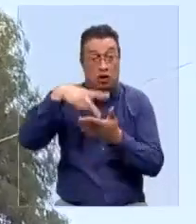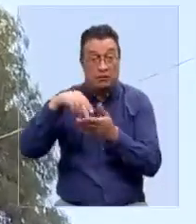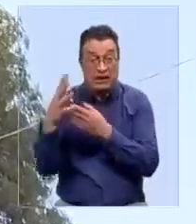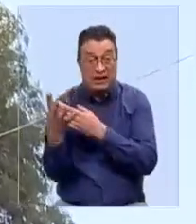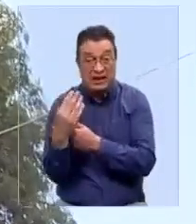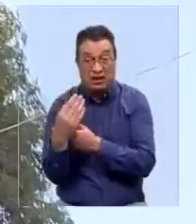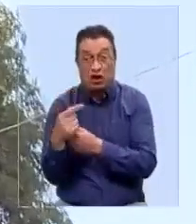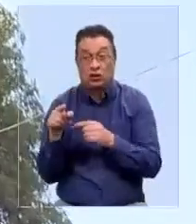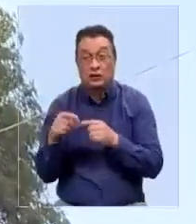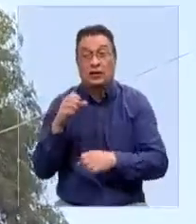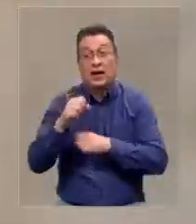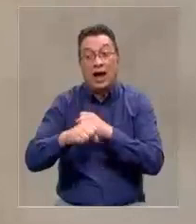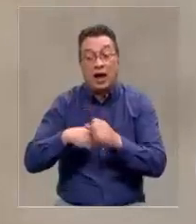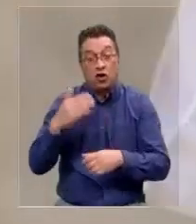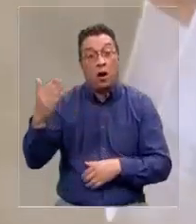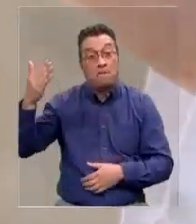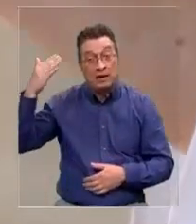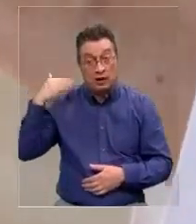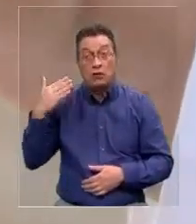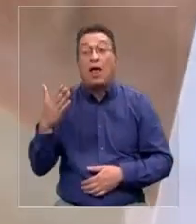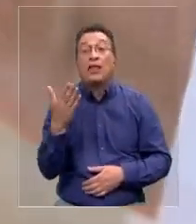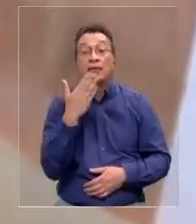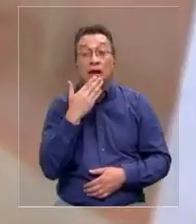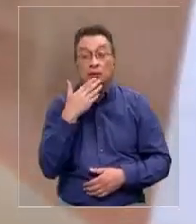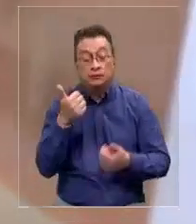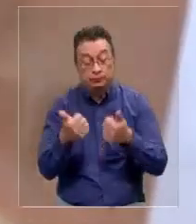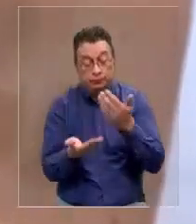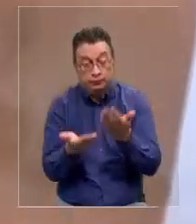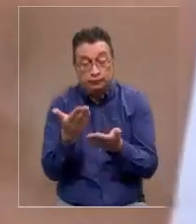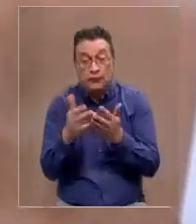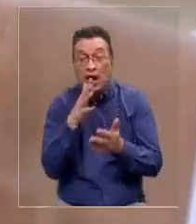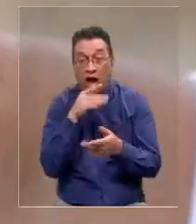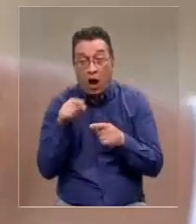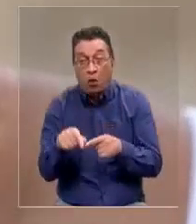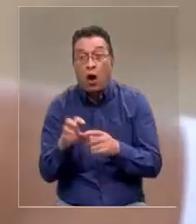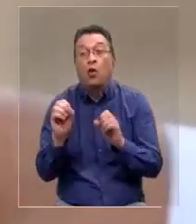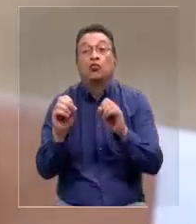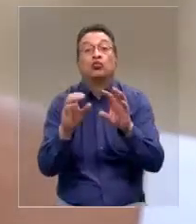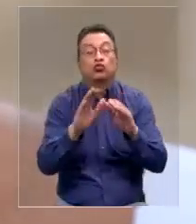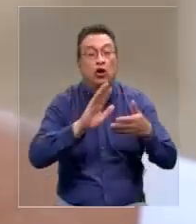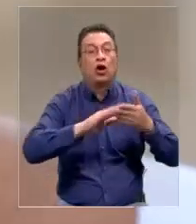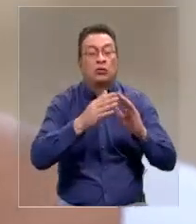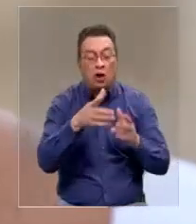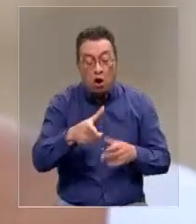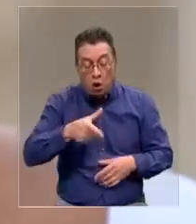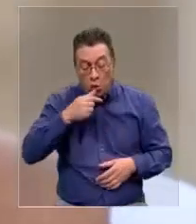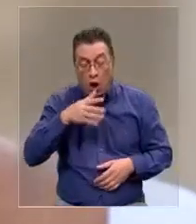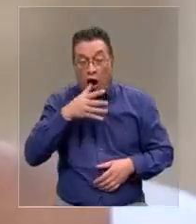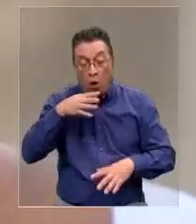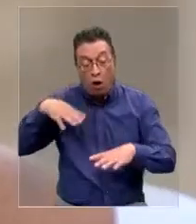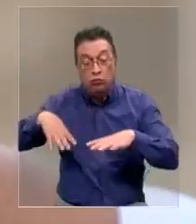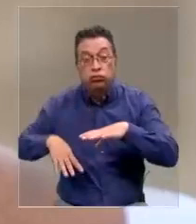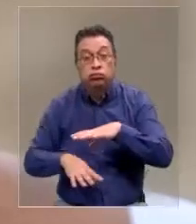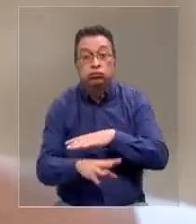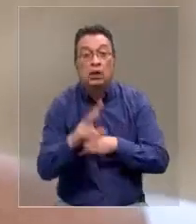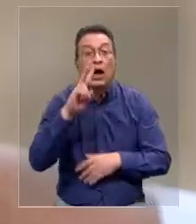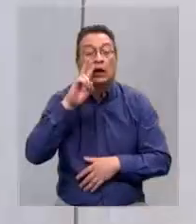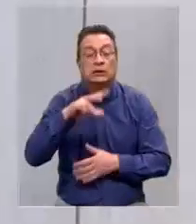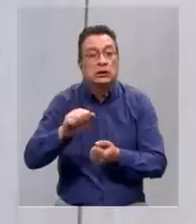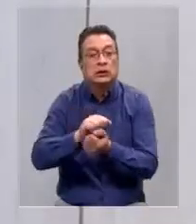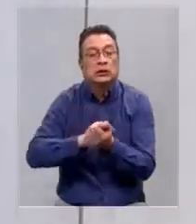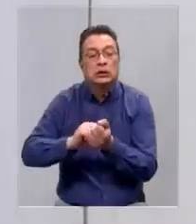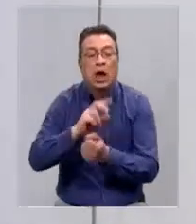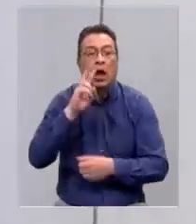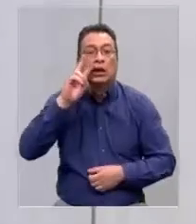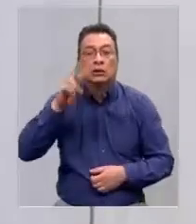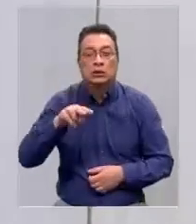2014 y el año también pasado evaluamos el agua subterránea y muchas comunidades están consumiendo agua subterránea sin tratamiento